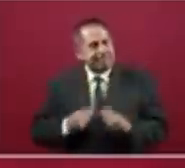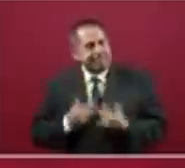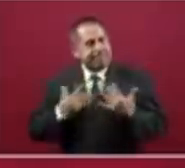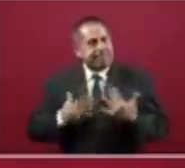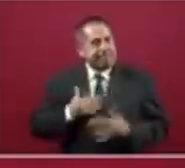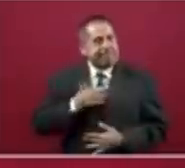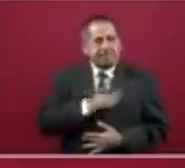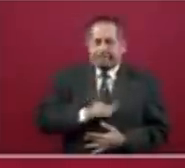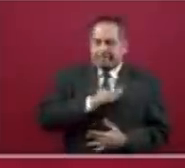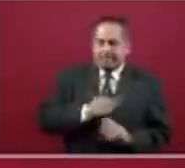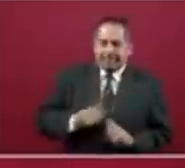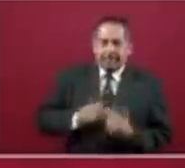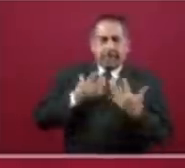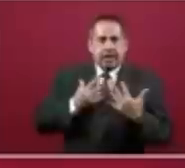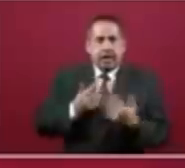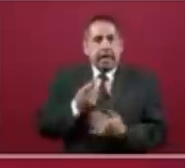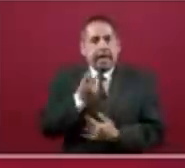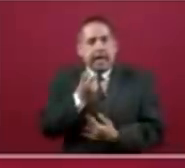tiene que ver con